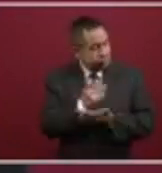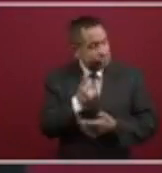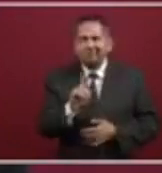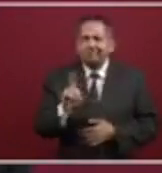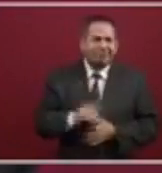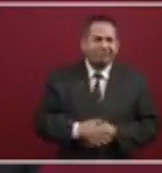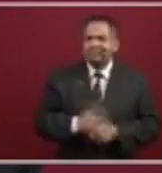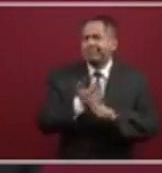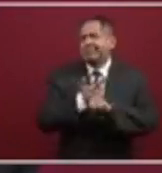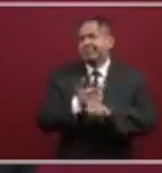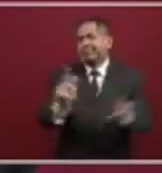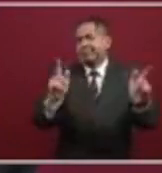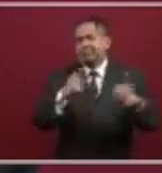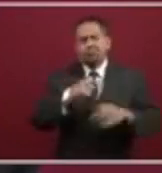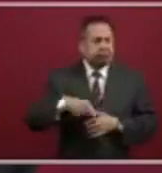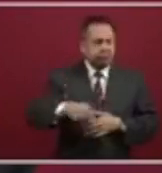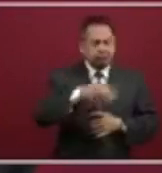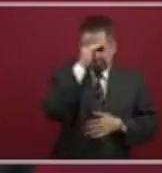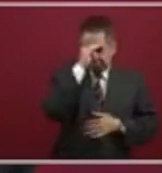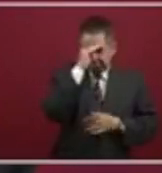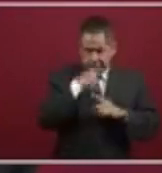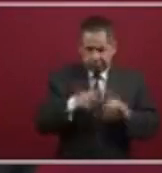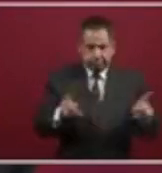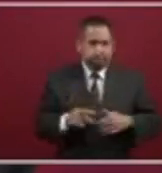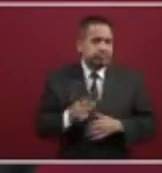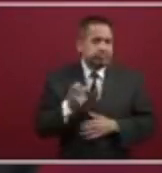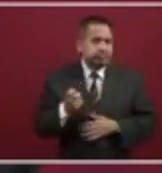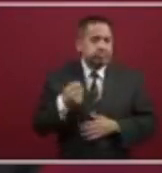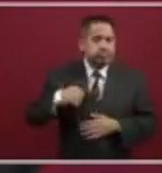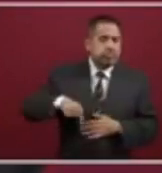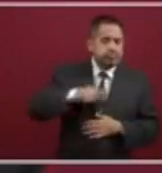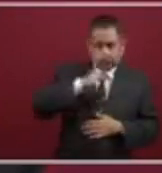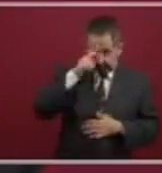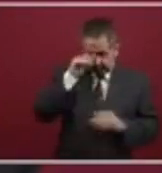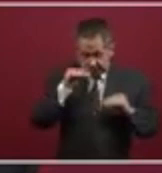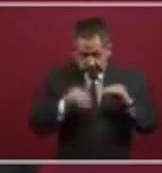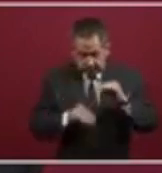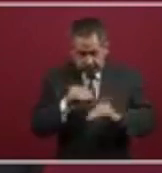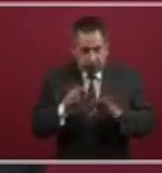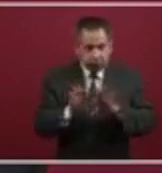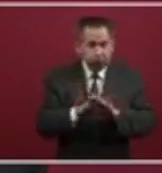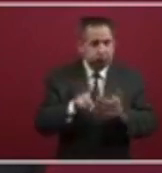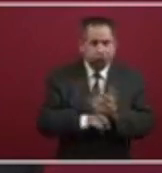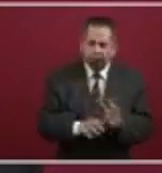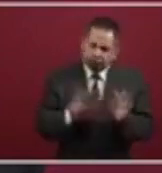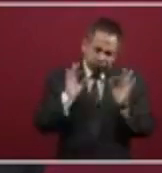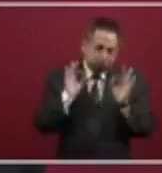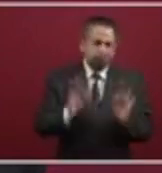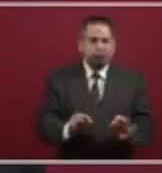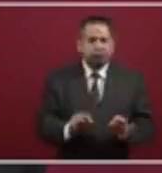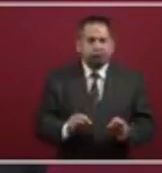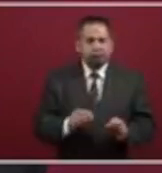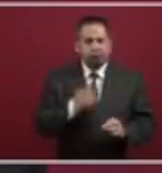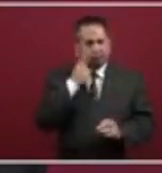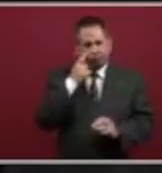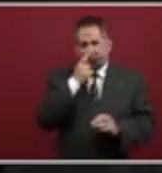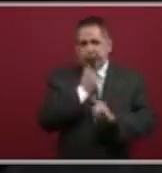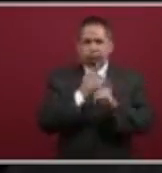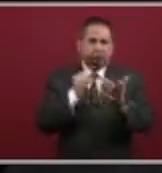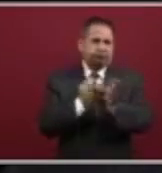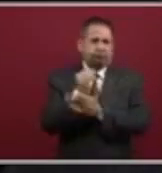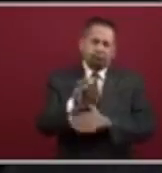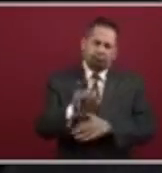nosotros estamos construyendo en México una auténtica democracia,